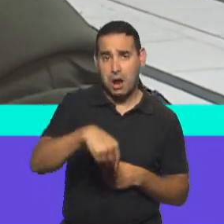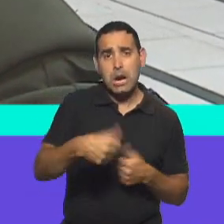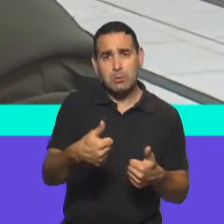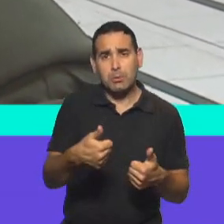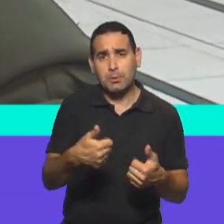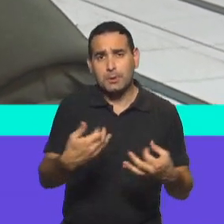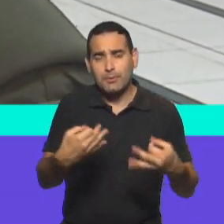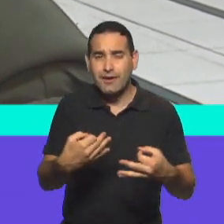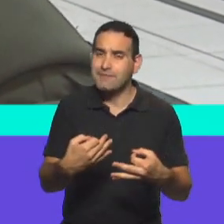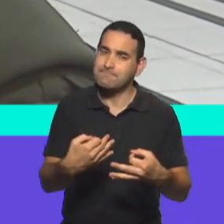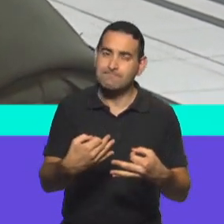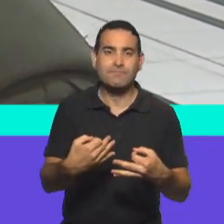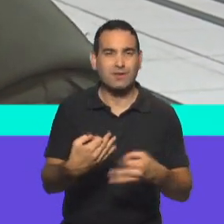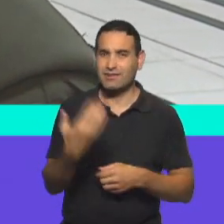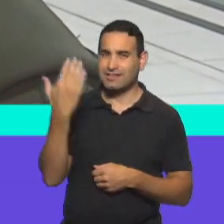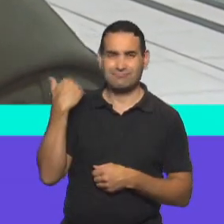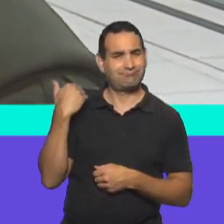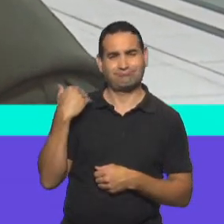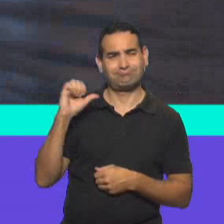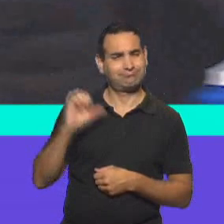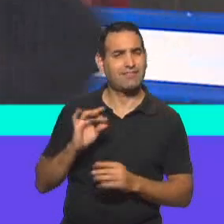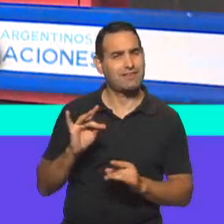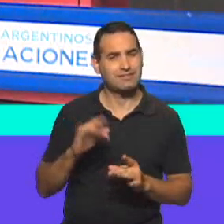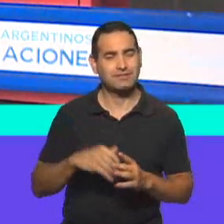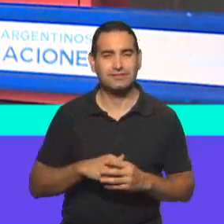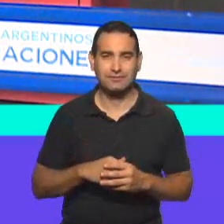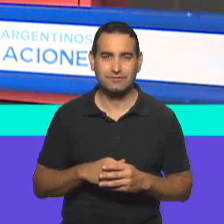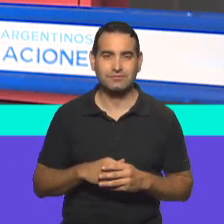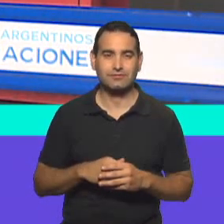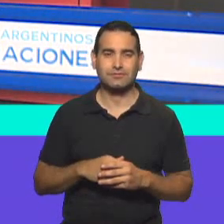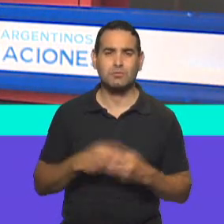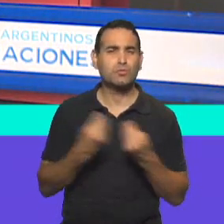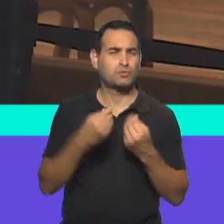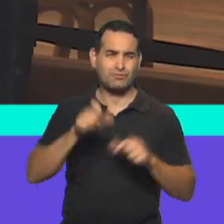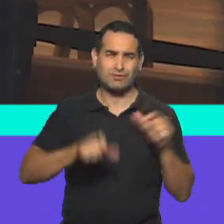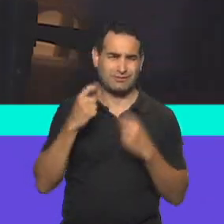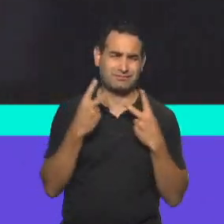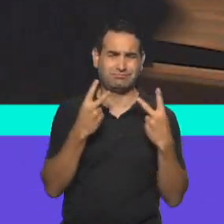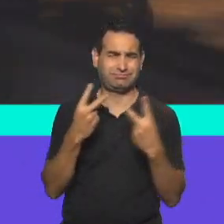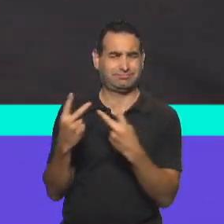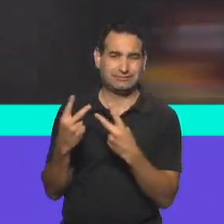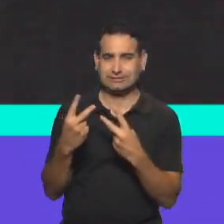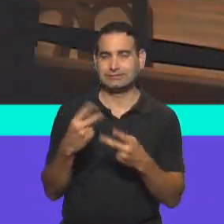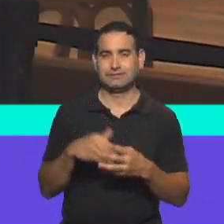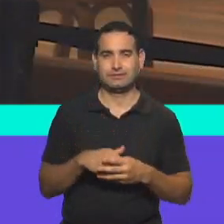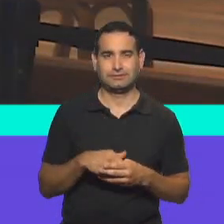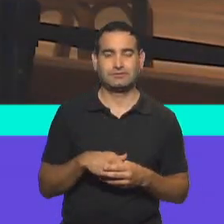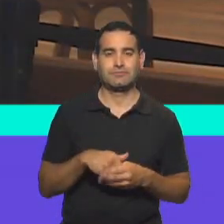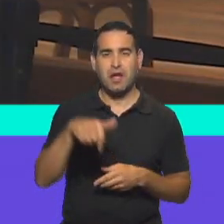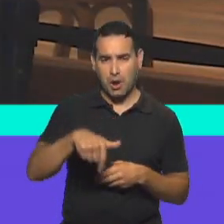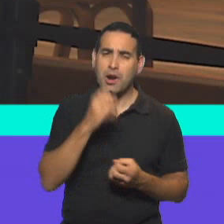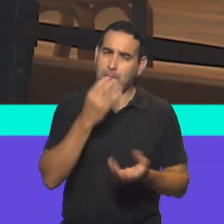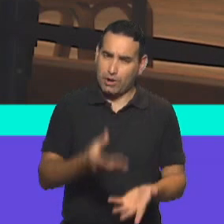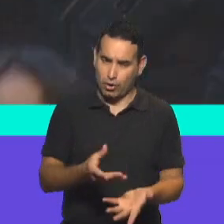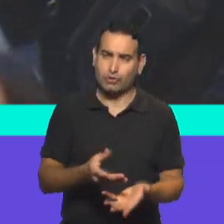bien, pero lo que estuvo en un tiempo bastante complicado. O sea, se acumulaba mucha gente y ahora ya está bastante bien,